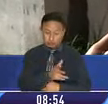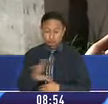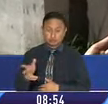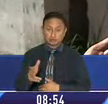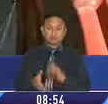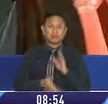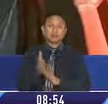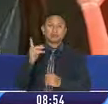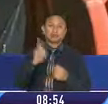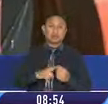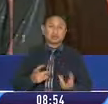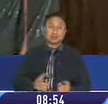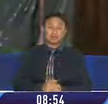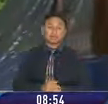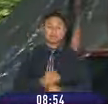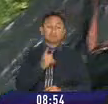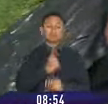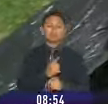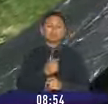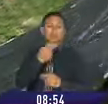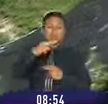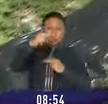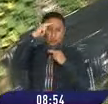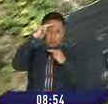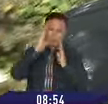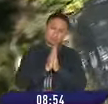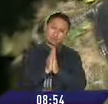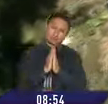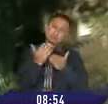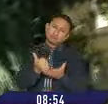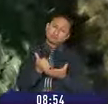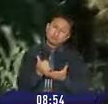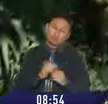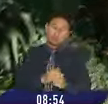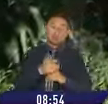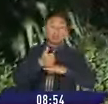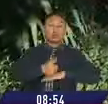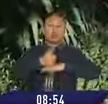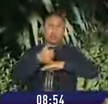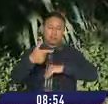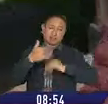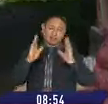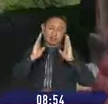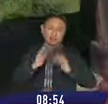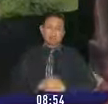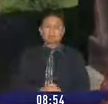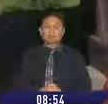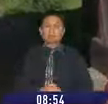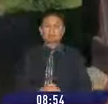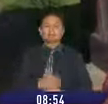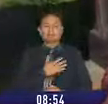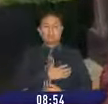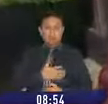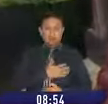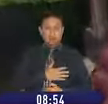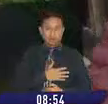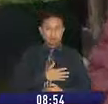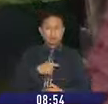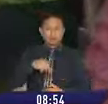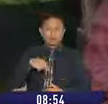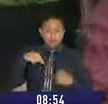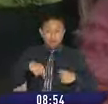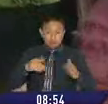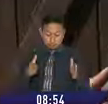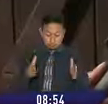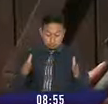salir a Quito. Por ello acudieron a este noticiero para hacer el llamado a las autoridades competentes. Entonces, por favor, tienen que lanzar el